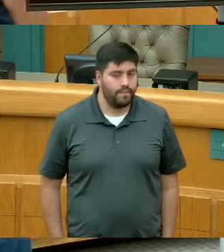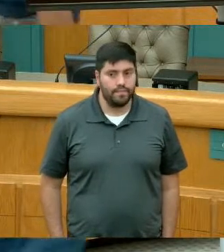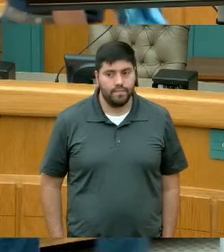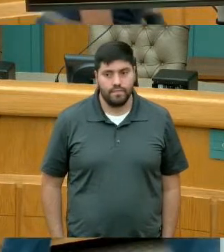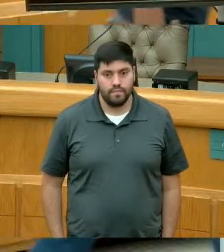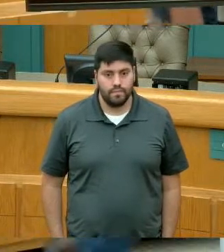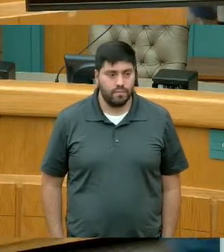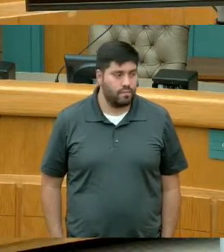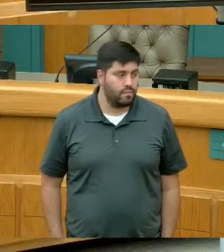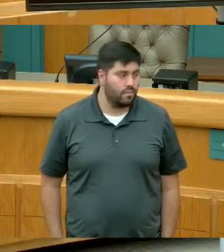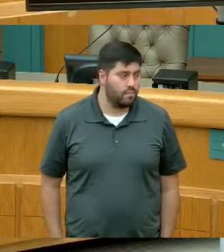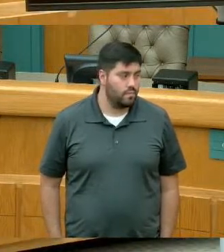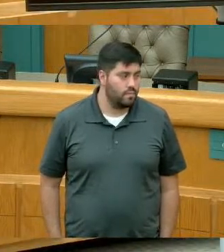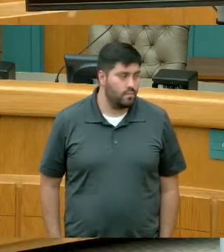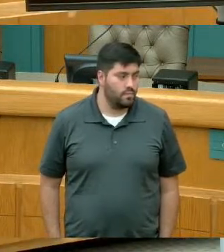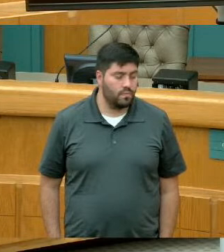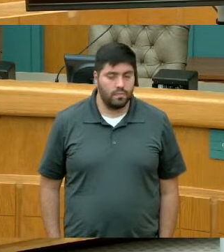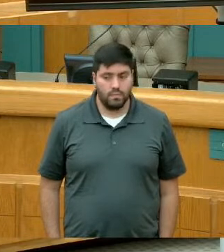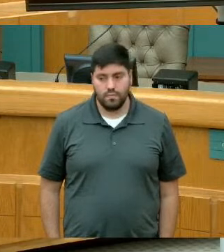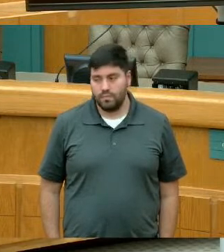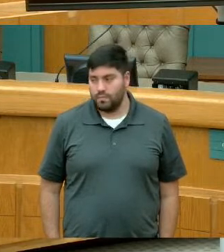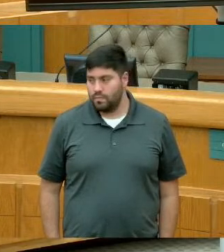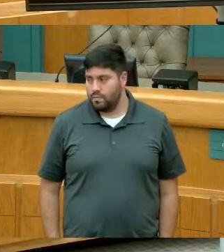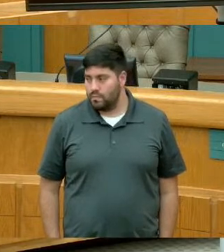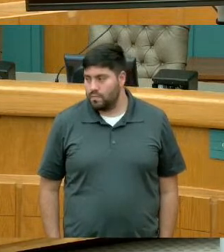249 casos confirmados por el coronavirus.